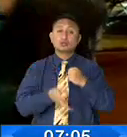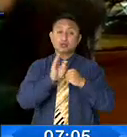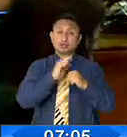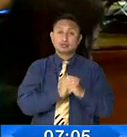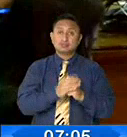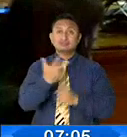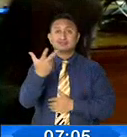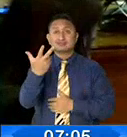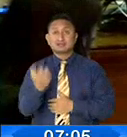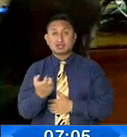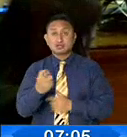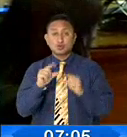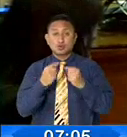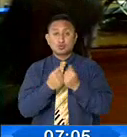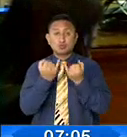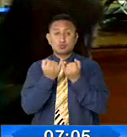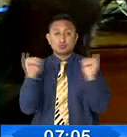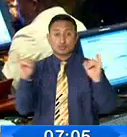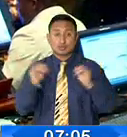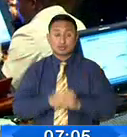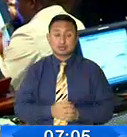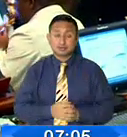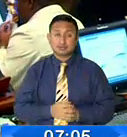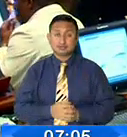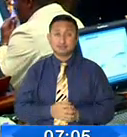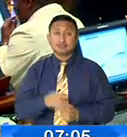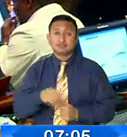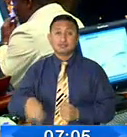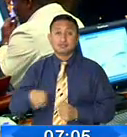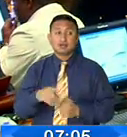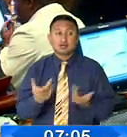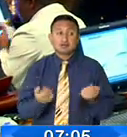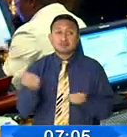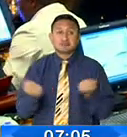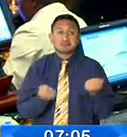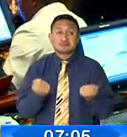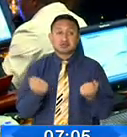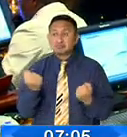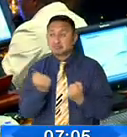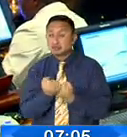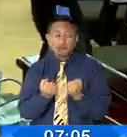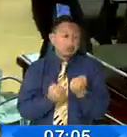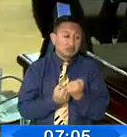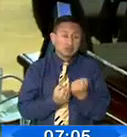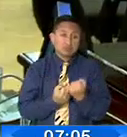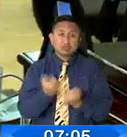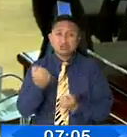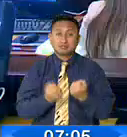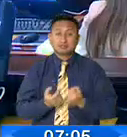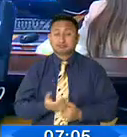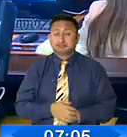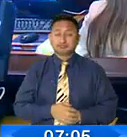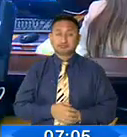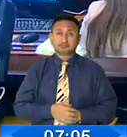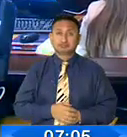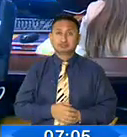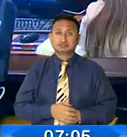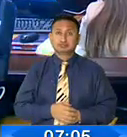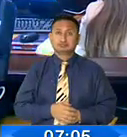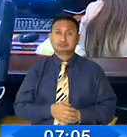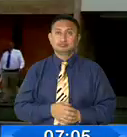legisladores de partidos y movimientos independientes. Aún se desconoce a qué fuerza política respaldará cada uno de